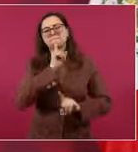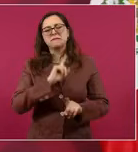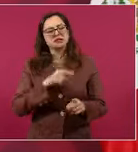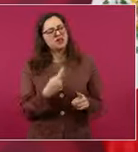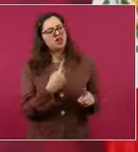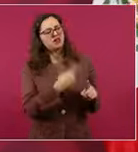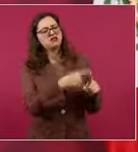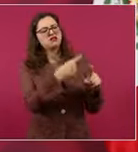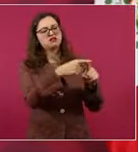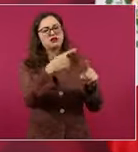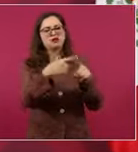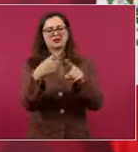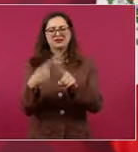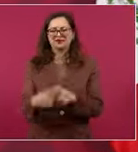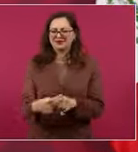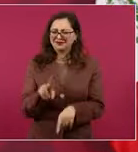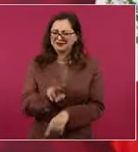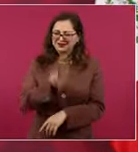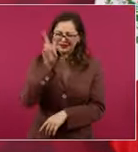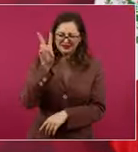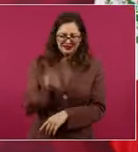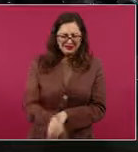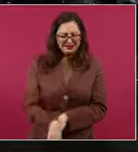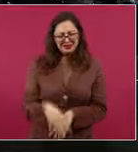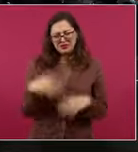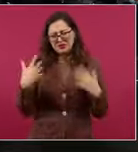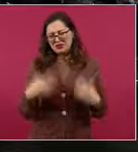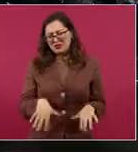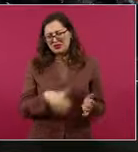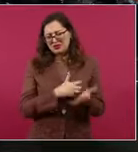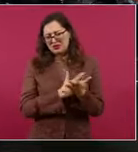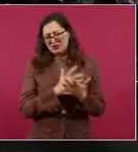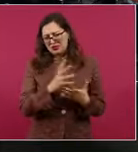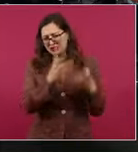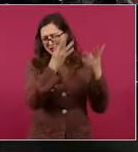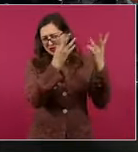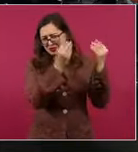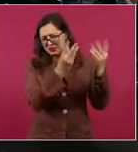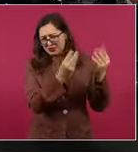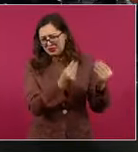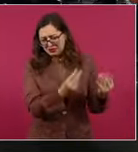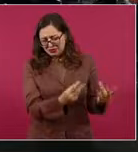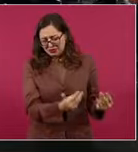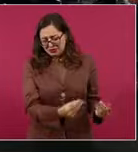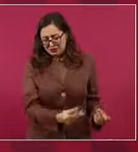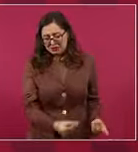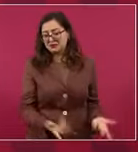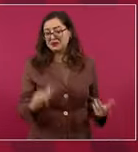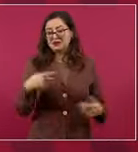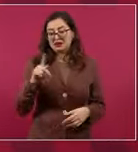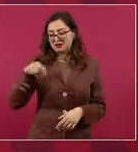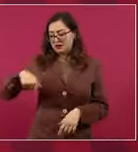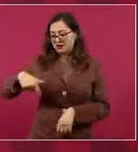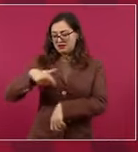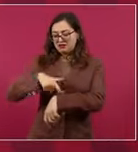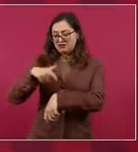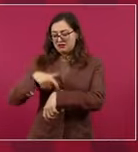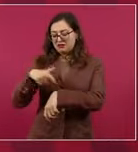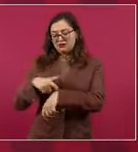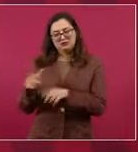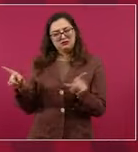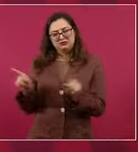de la semana, que son muchas, pero no alcanza el tiempo, no es una o